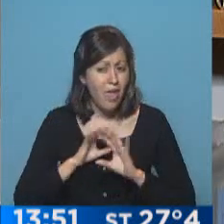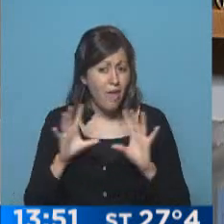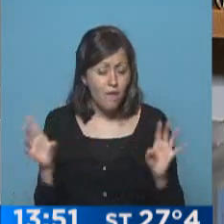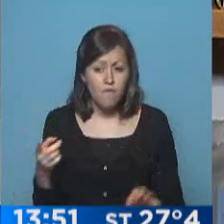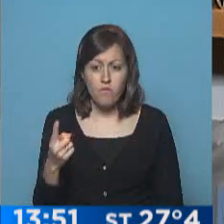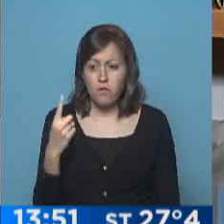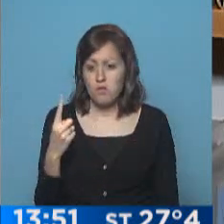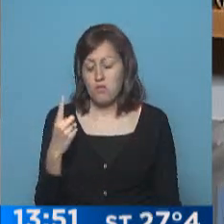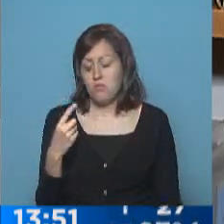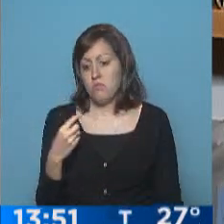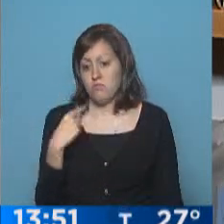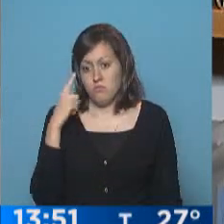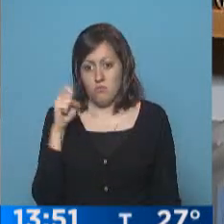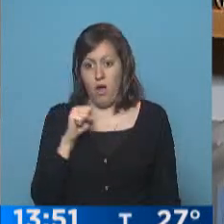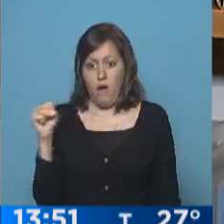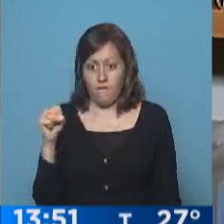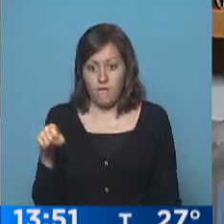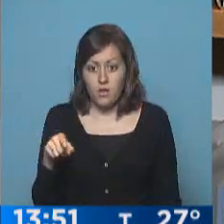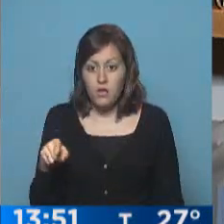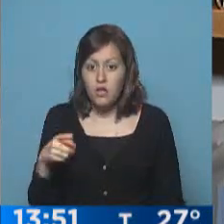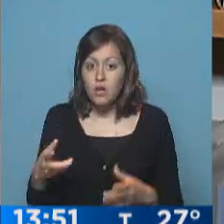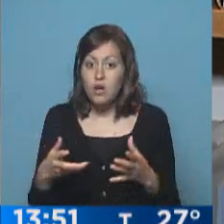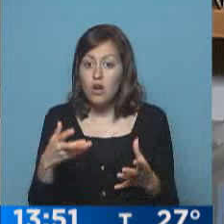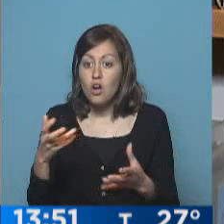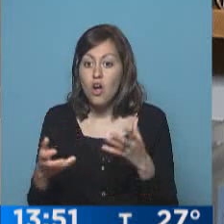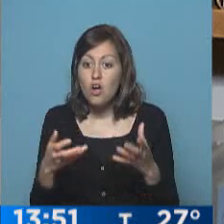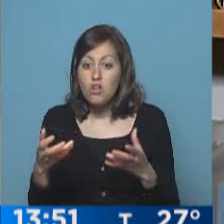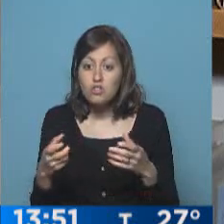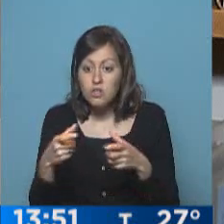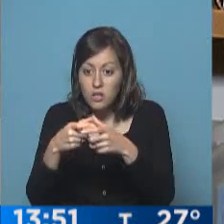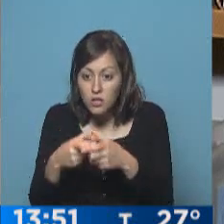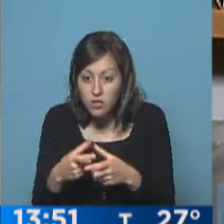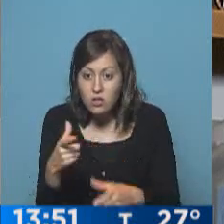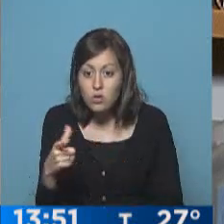la atención que la cocina no tenía hornallas era el fuego